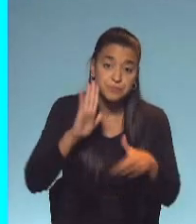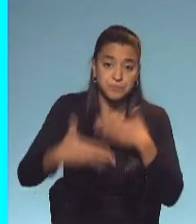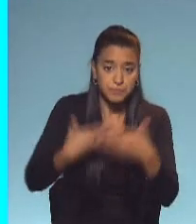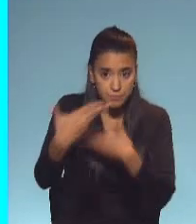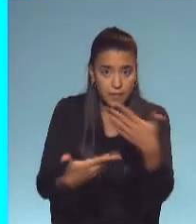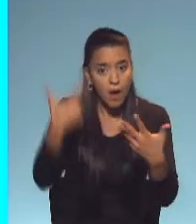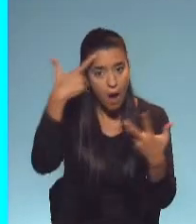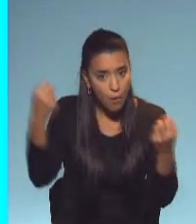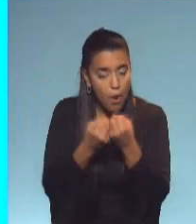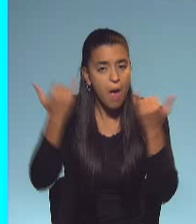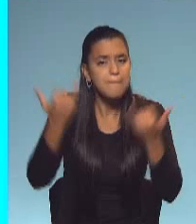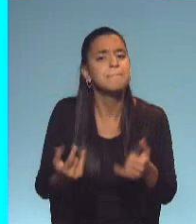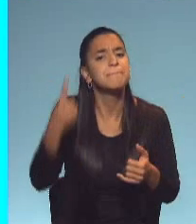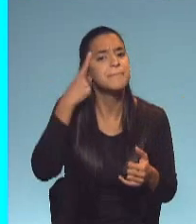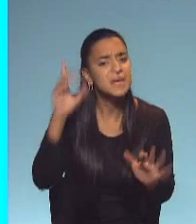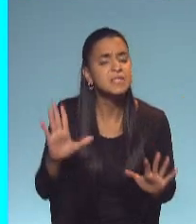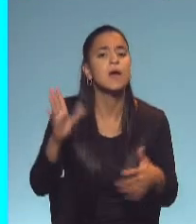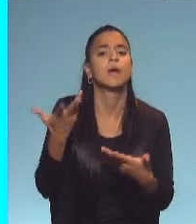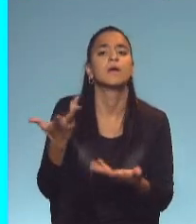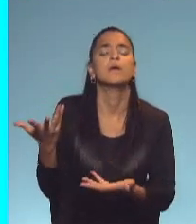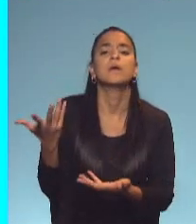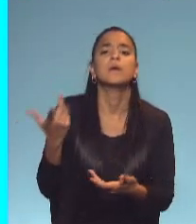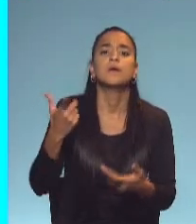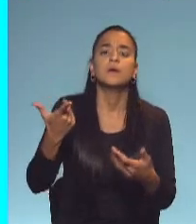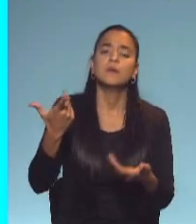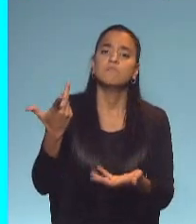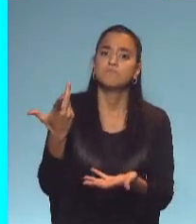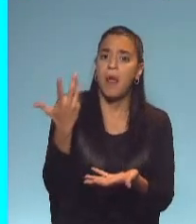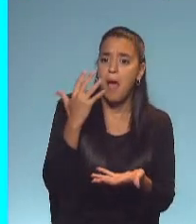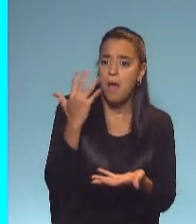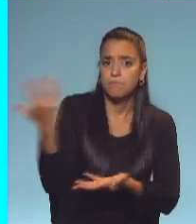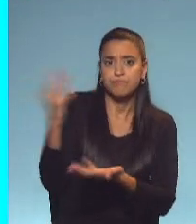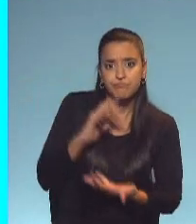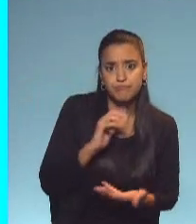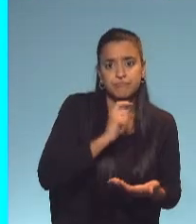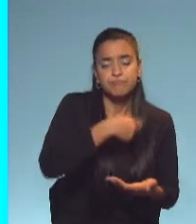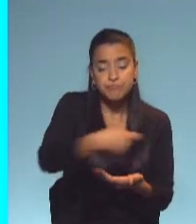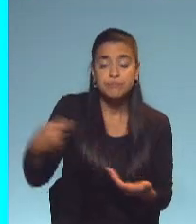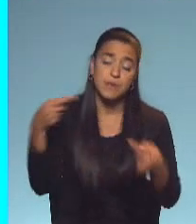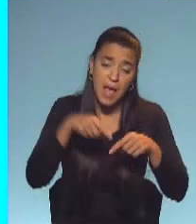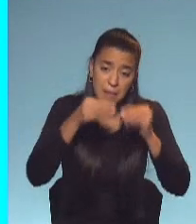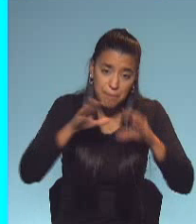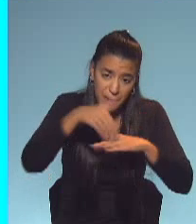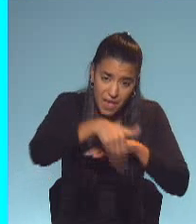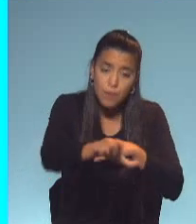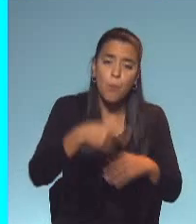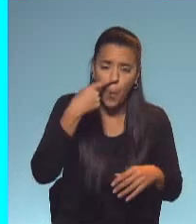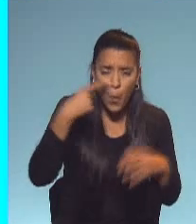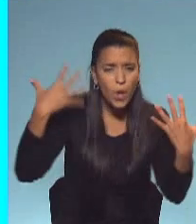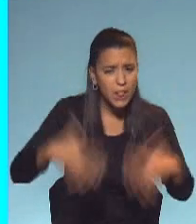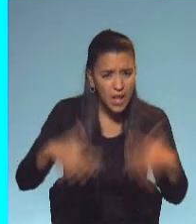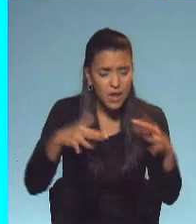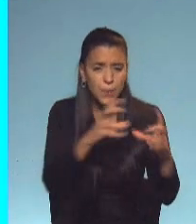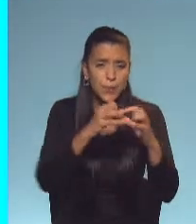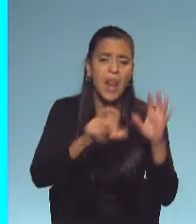con un acuerdo, pensar precisamente en la reasignación de partidas para adquirir vacunas. Es el puntapié inicial. Es muy interesante que se debata